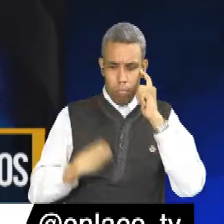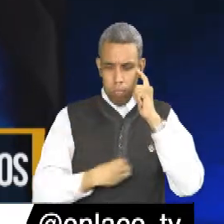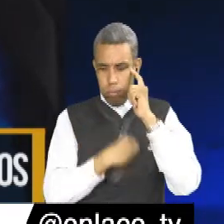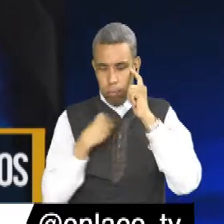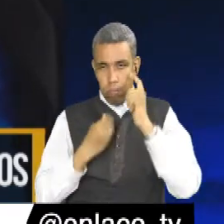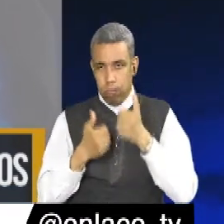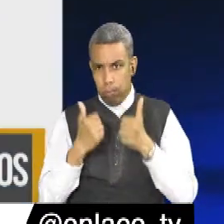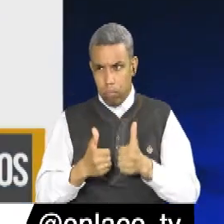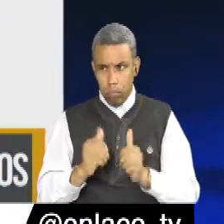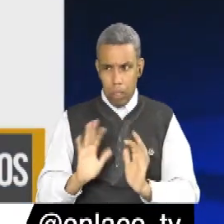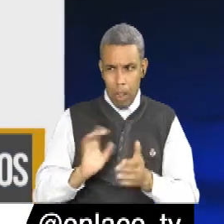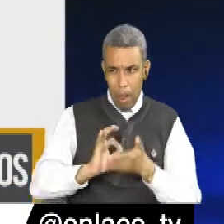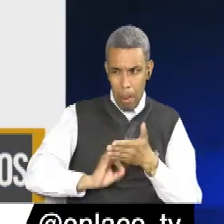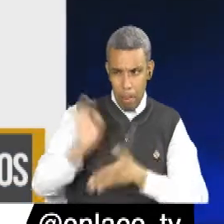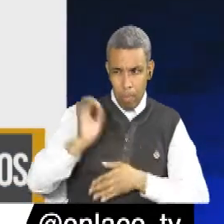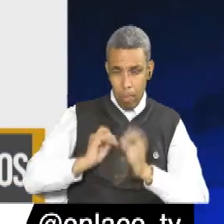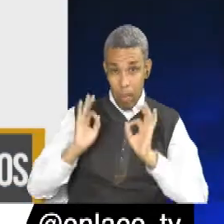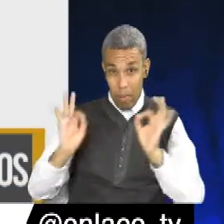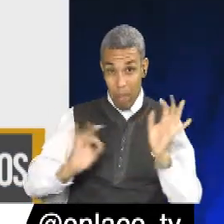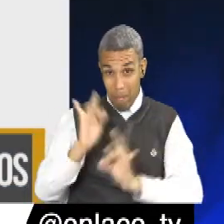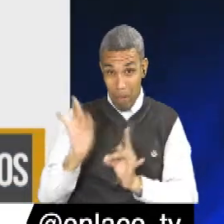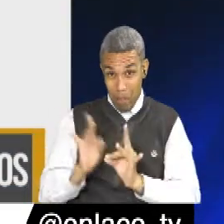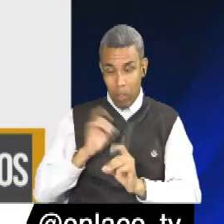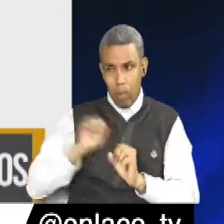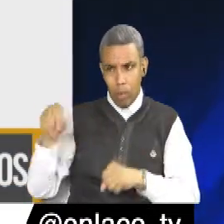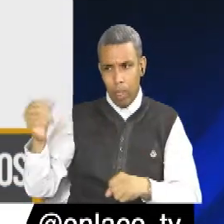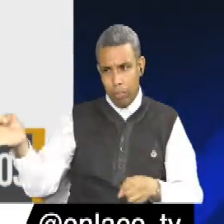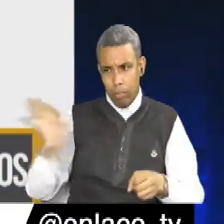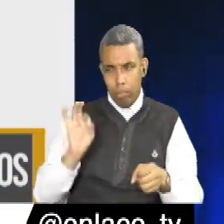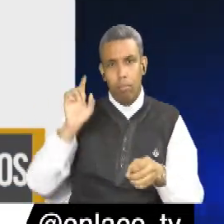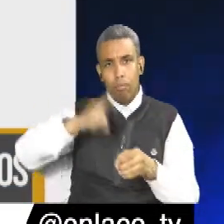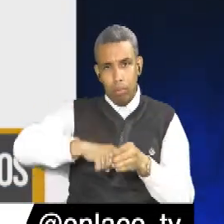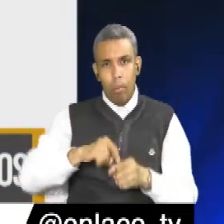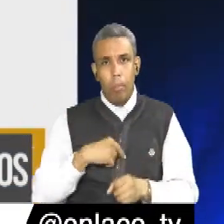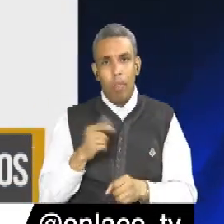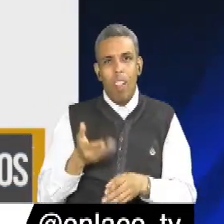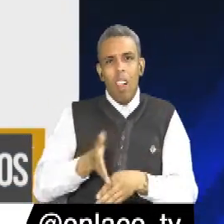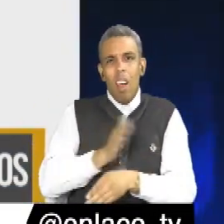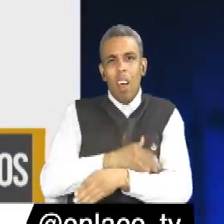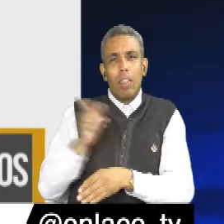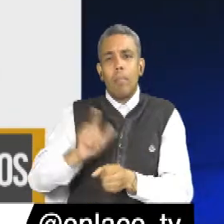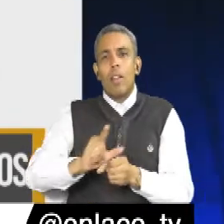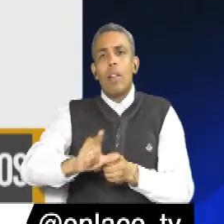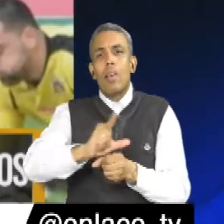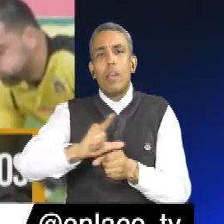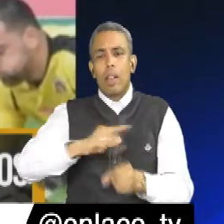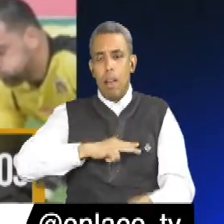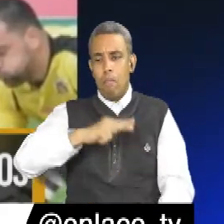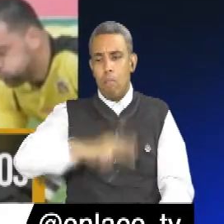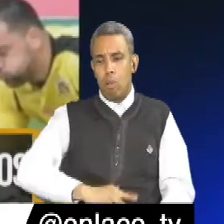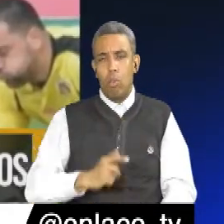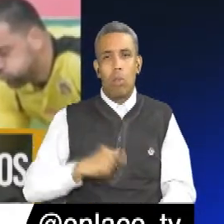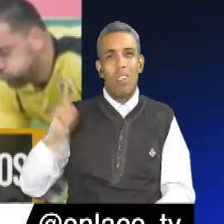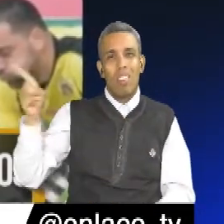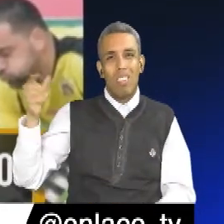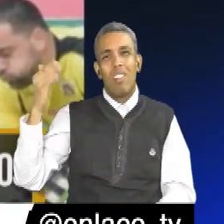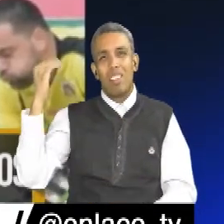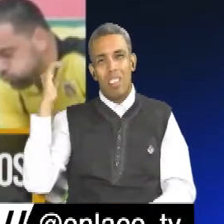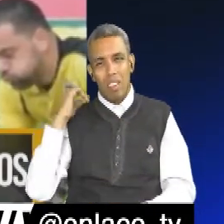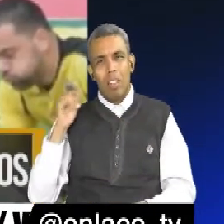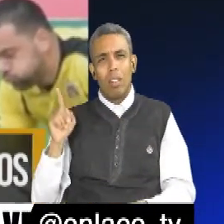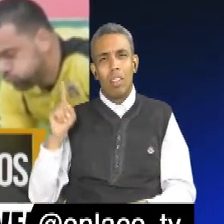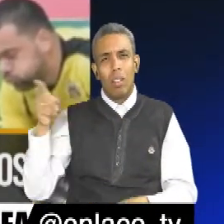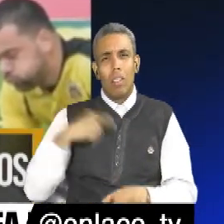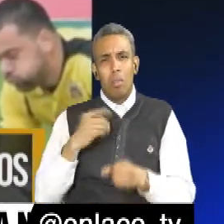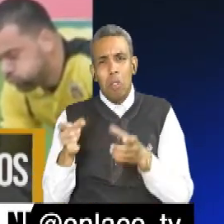Bernal. El atacante con perfil derecho viene de jugar con el Real SC de la tercera división de Portugal, país donde también militó en el Atlético CP.